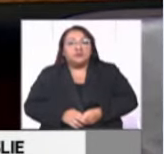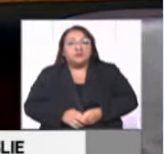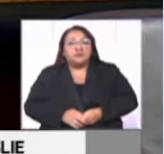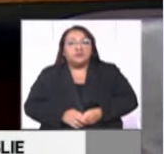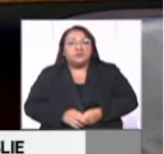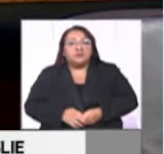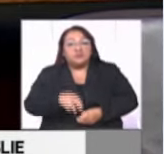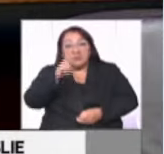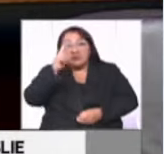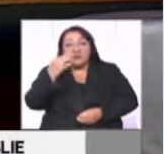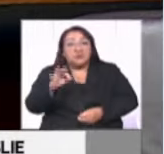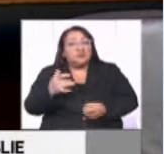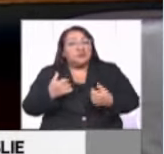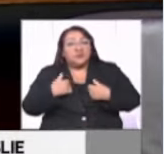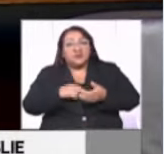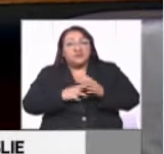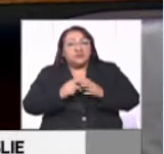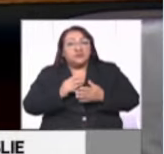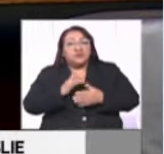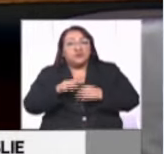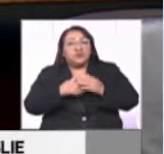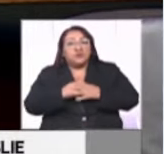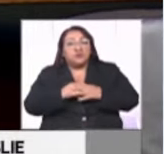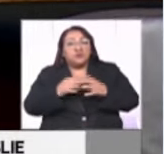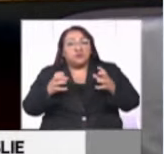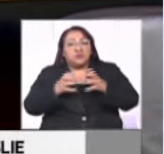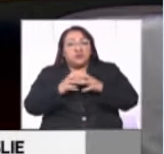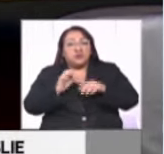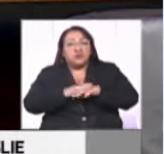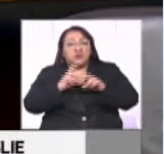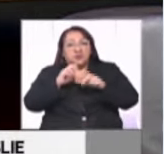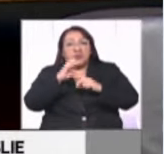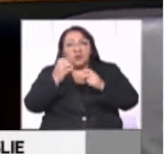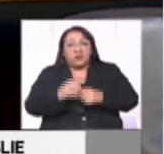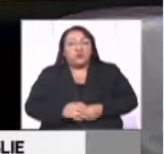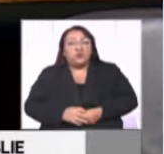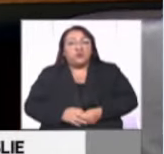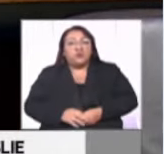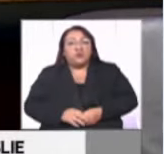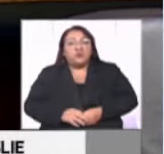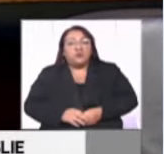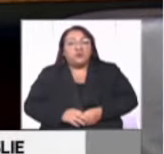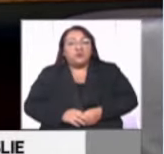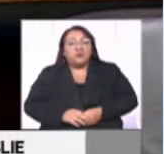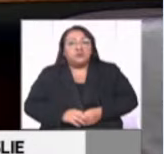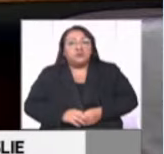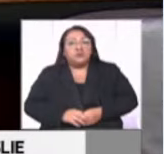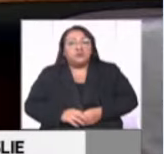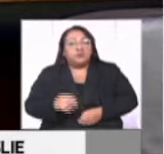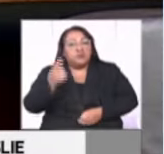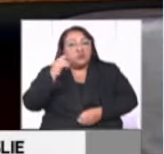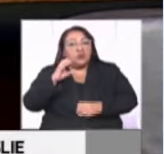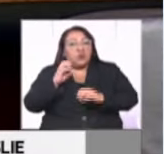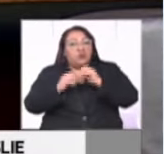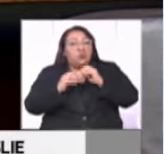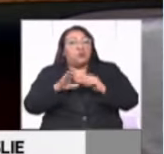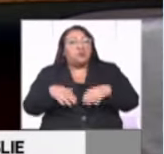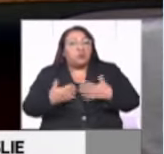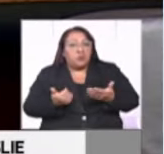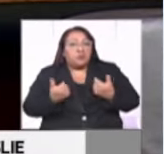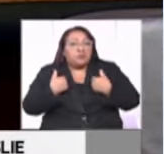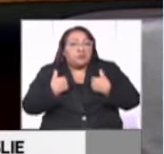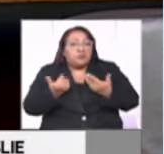siempre hemos tenido, lamentablemente, una visión estatizante de la cultura. Por eso es que pensamos que el Estado puede resolverlo todo, que puede